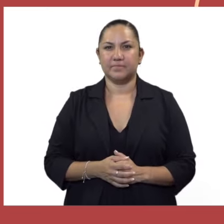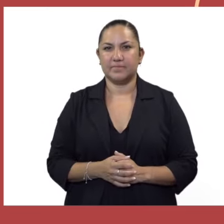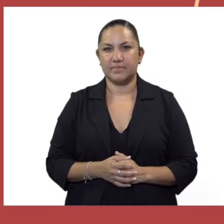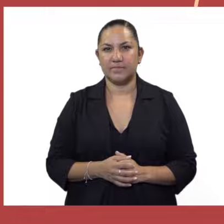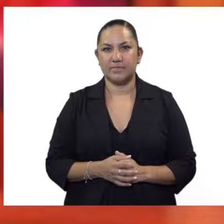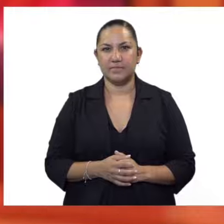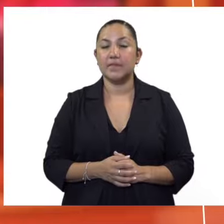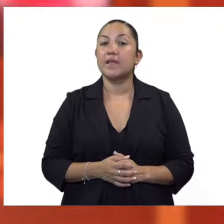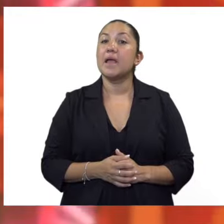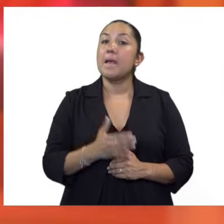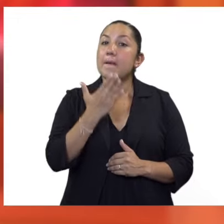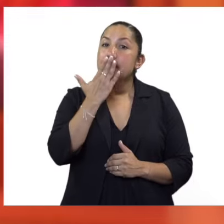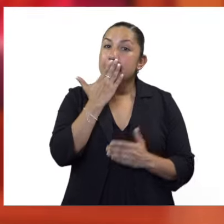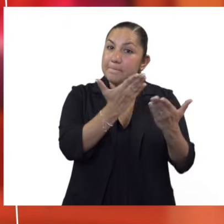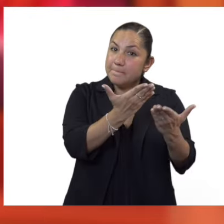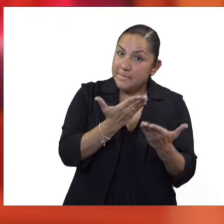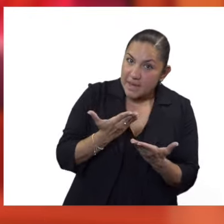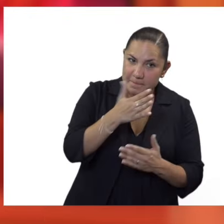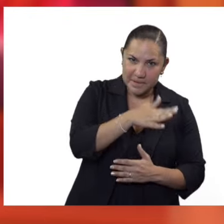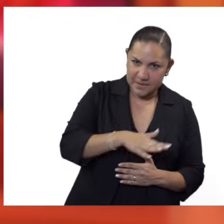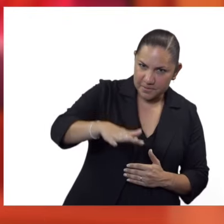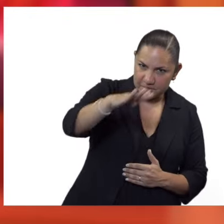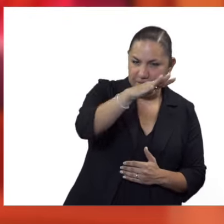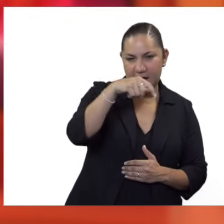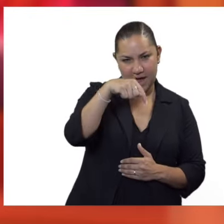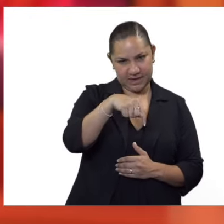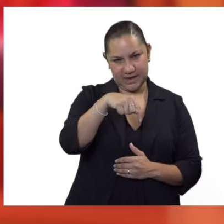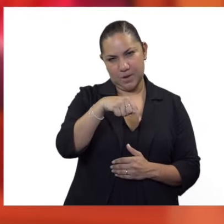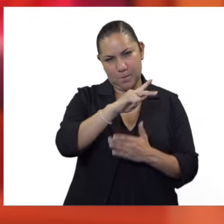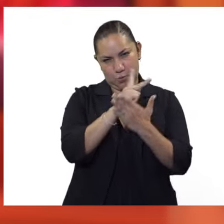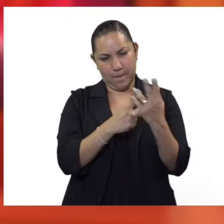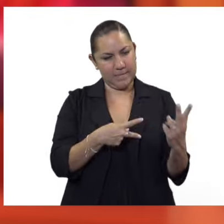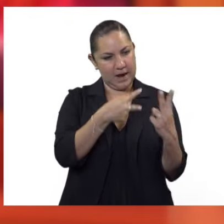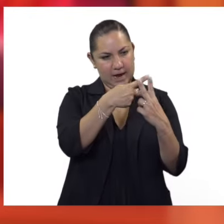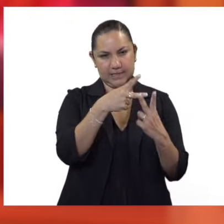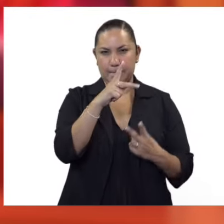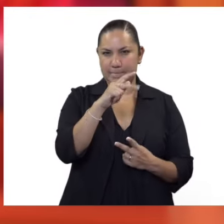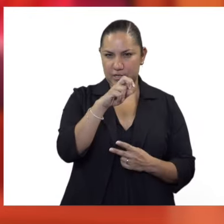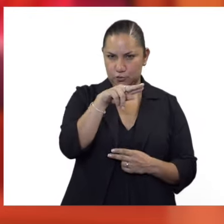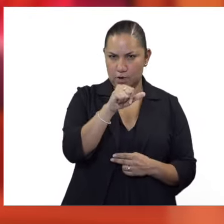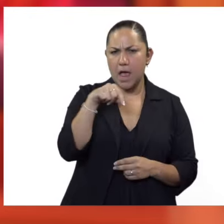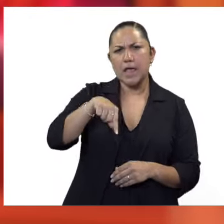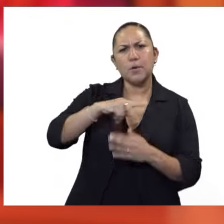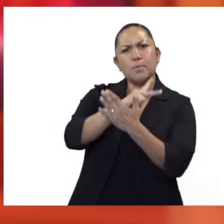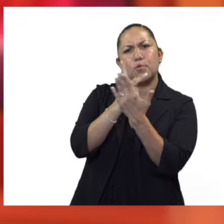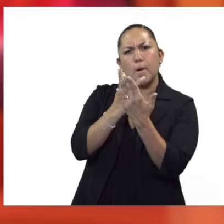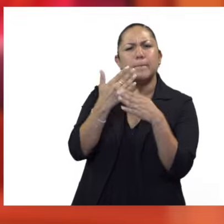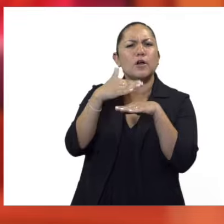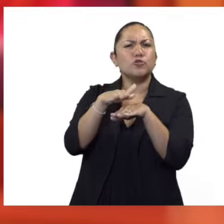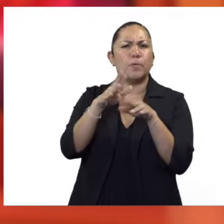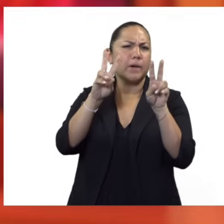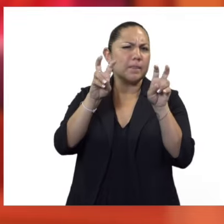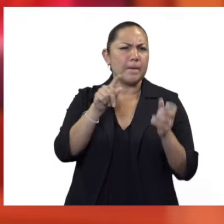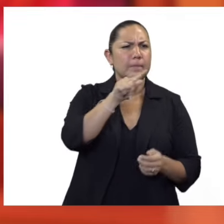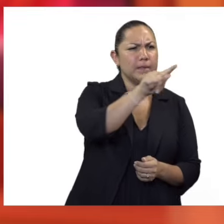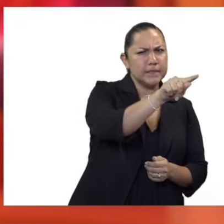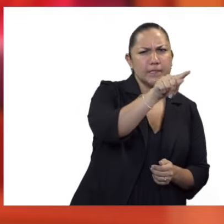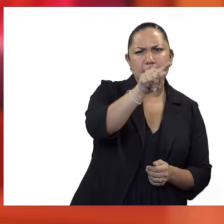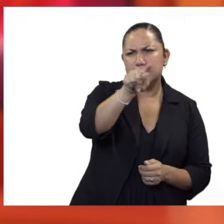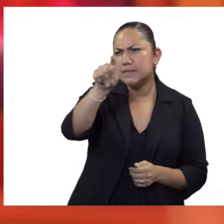lenguaje bienvenidas y bienvenidos a Hash persona un programa sobre ti ellas